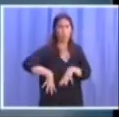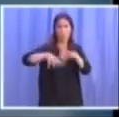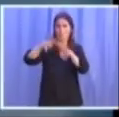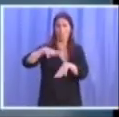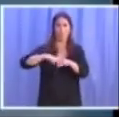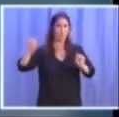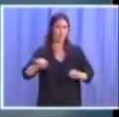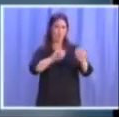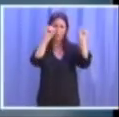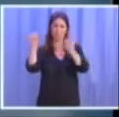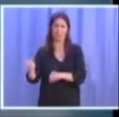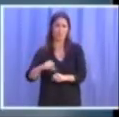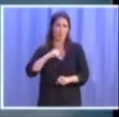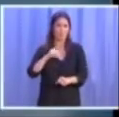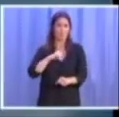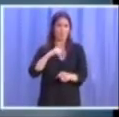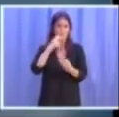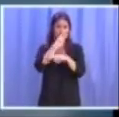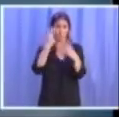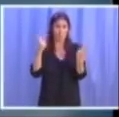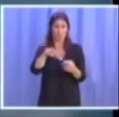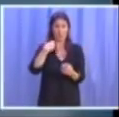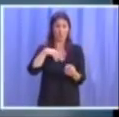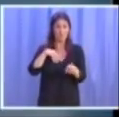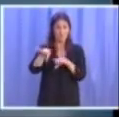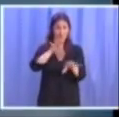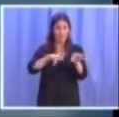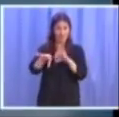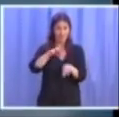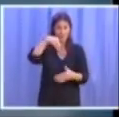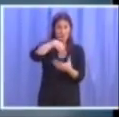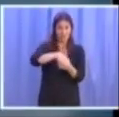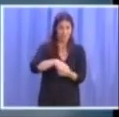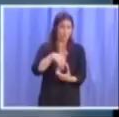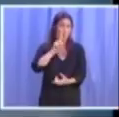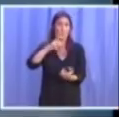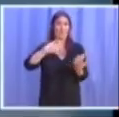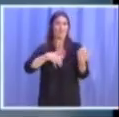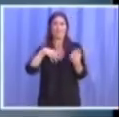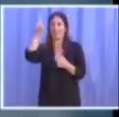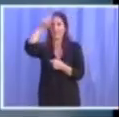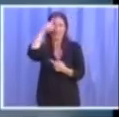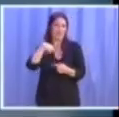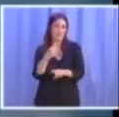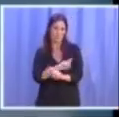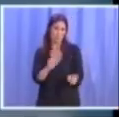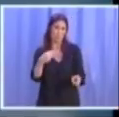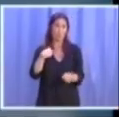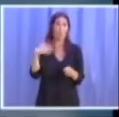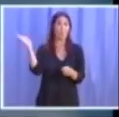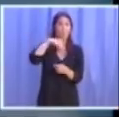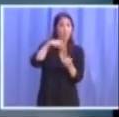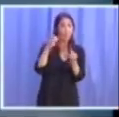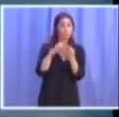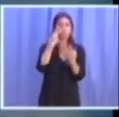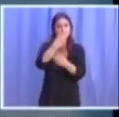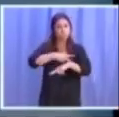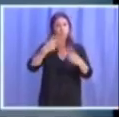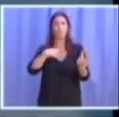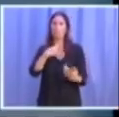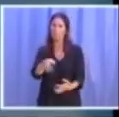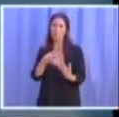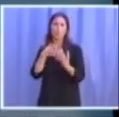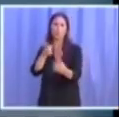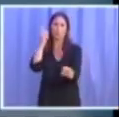sus hospitales públicos. Con esa misma fuerza de las decisiones tomadas aquí, no en Sevilla ni en Madrid, en Vamos Granada hemos demostrado que se puede luchar contra